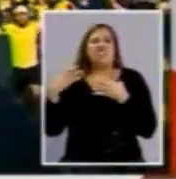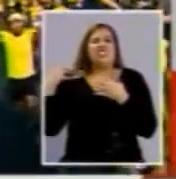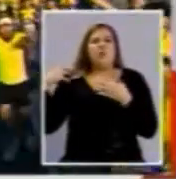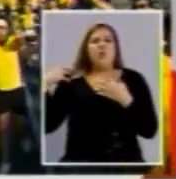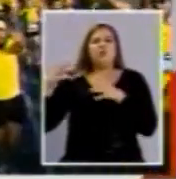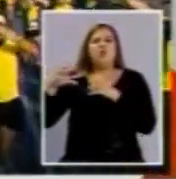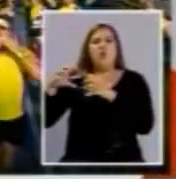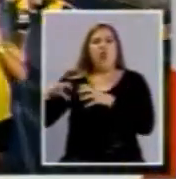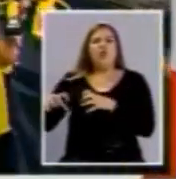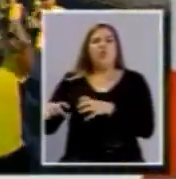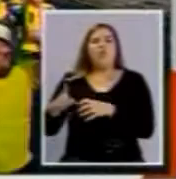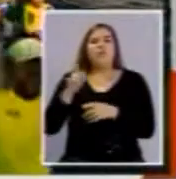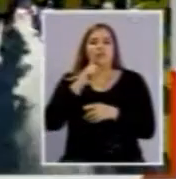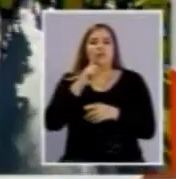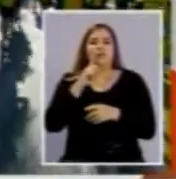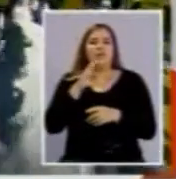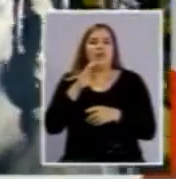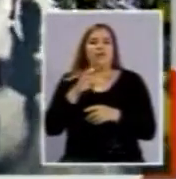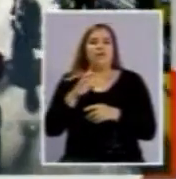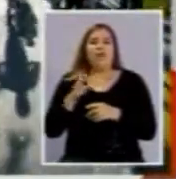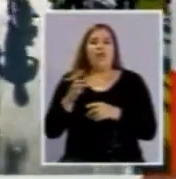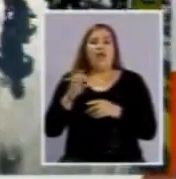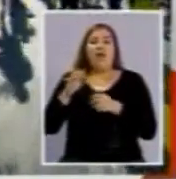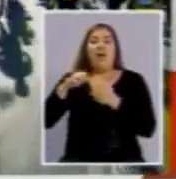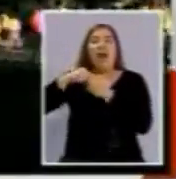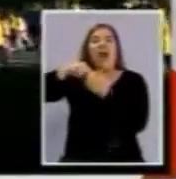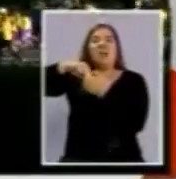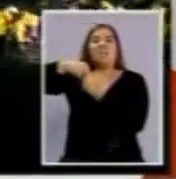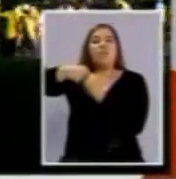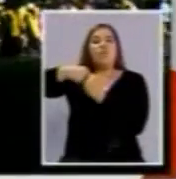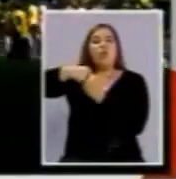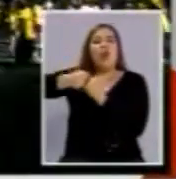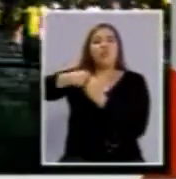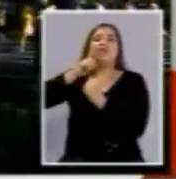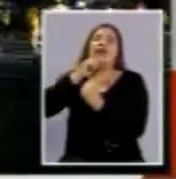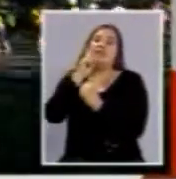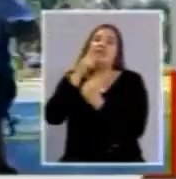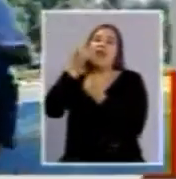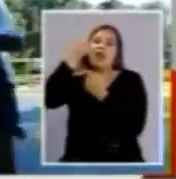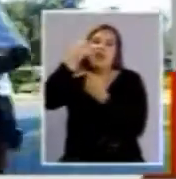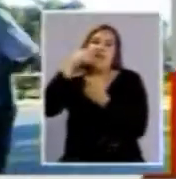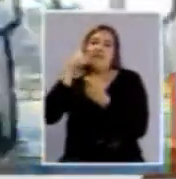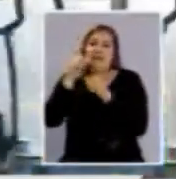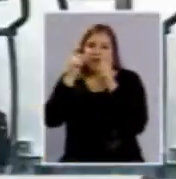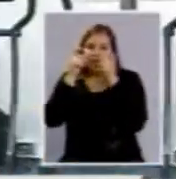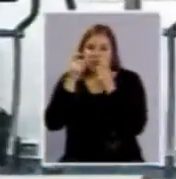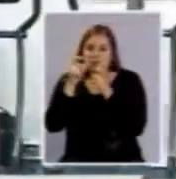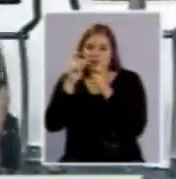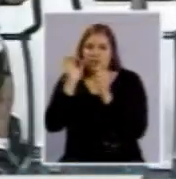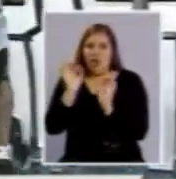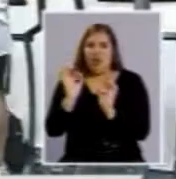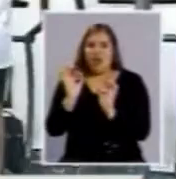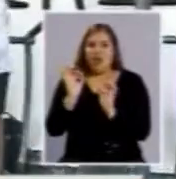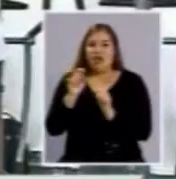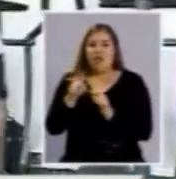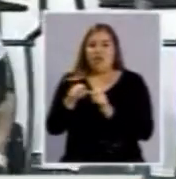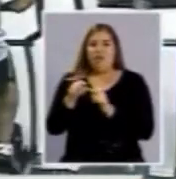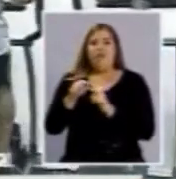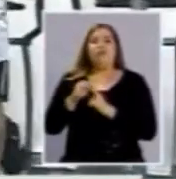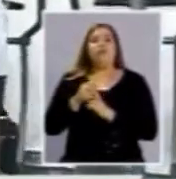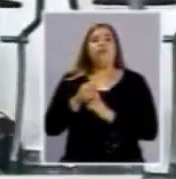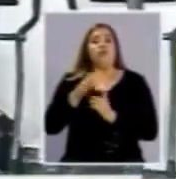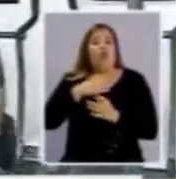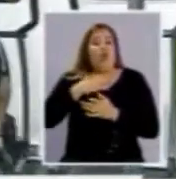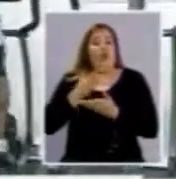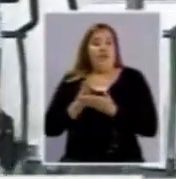hay musculatura que no estoy moviendo. Ahora, molestias articulares debiesen ser revisadas por un especialista. Al igual que cada vez que yo quisiera